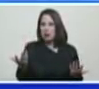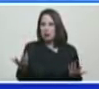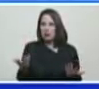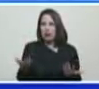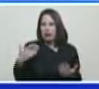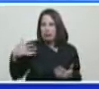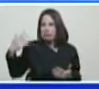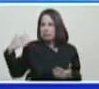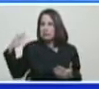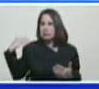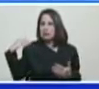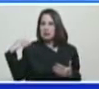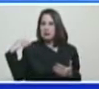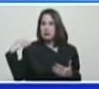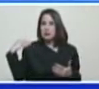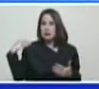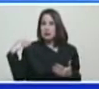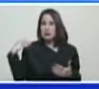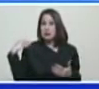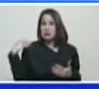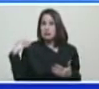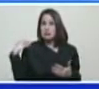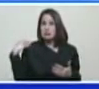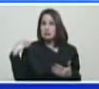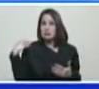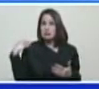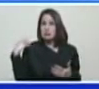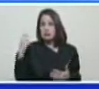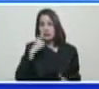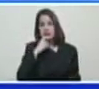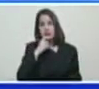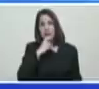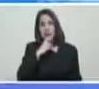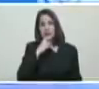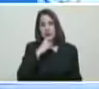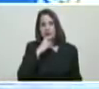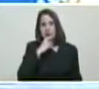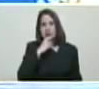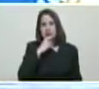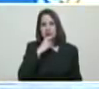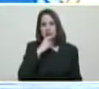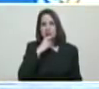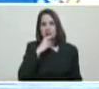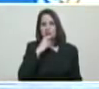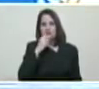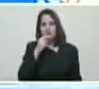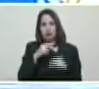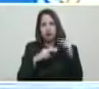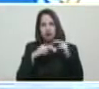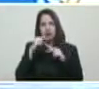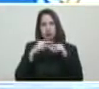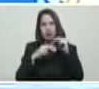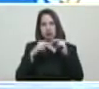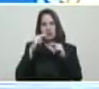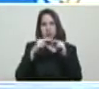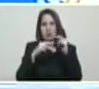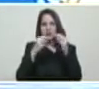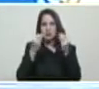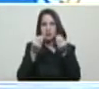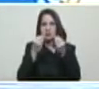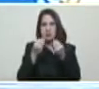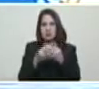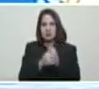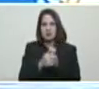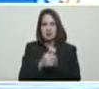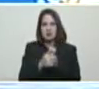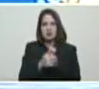hay que echarle hay que echarle pala pico